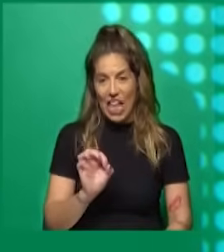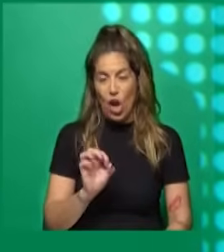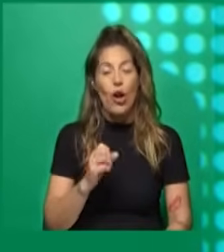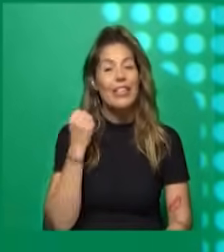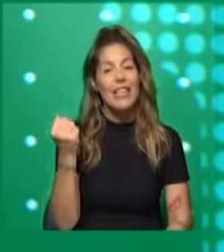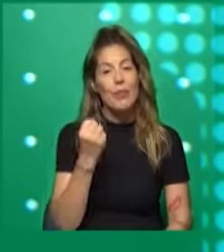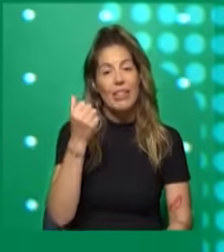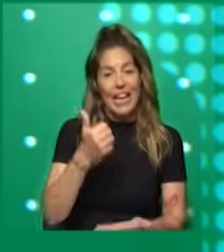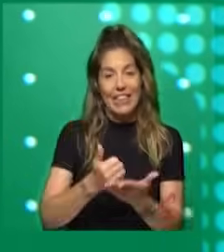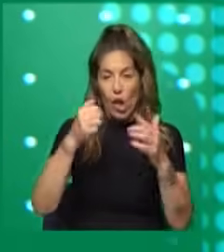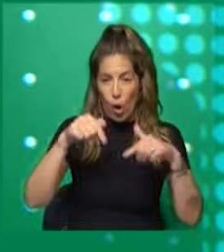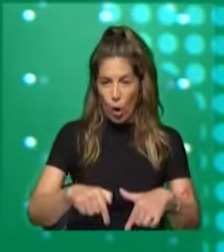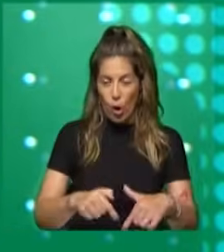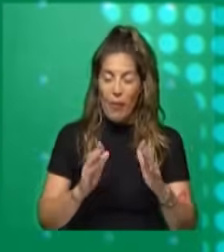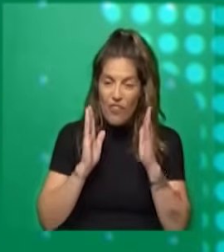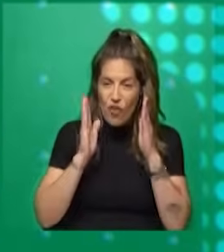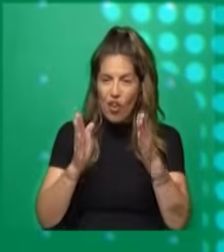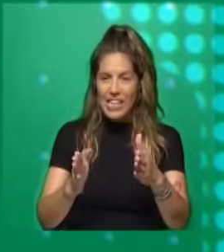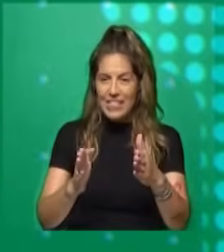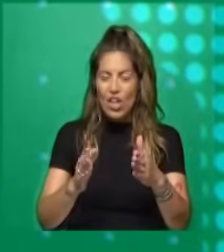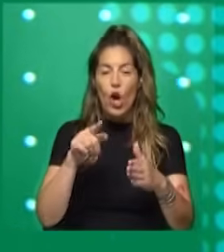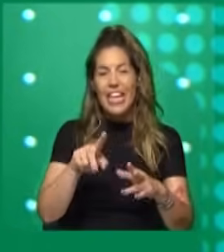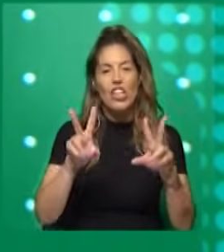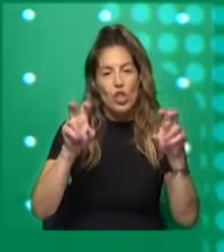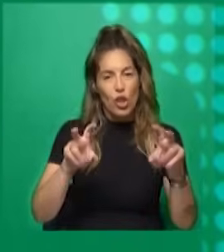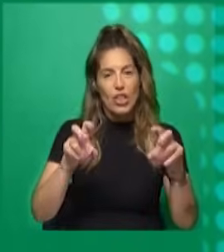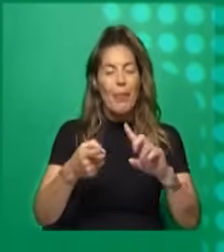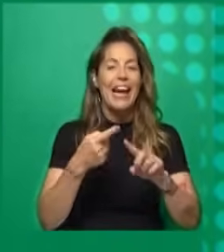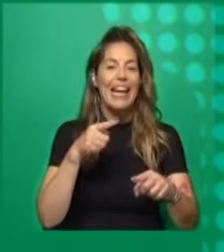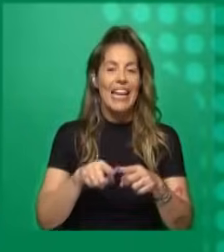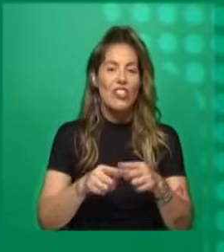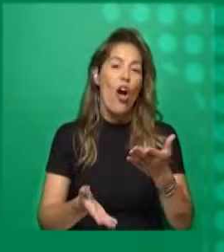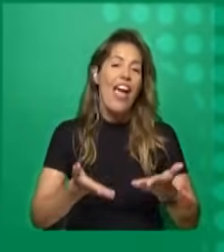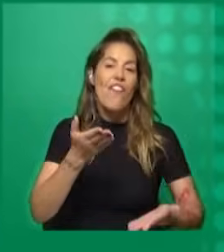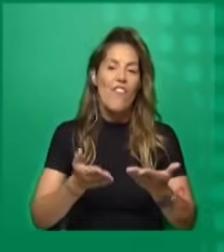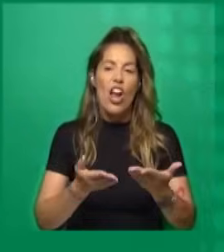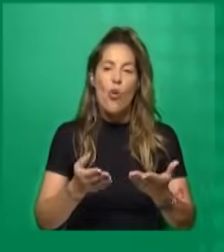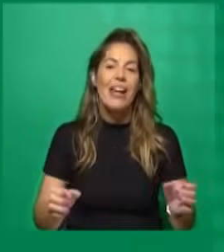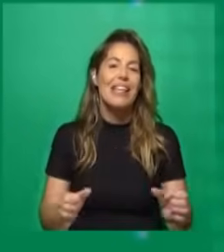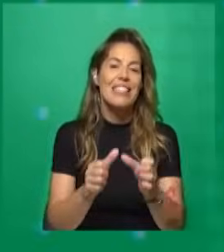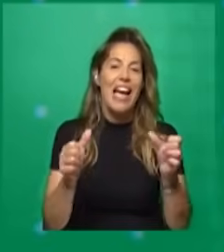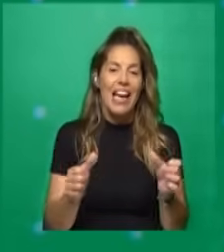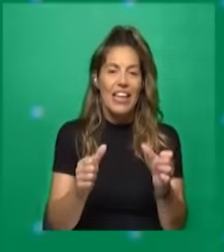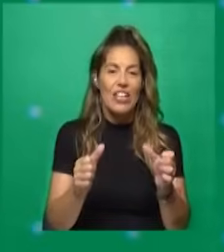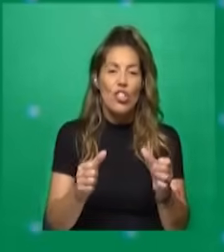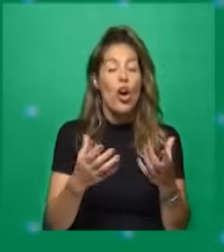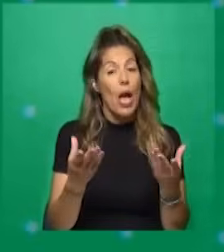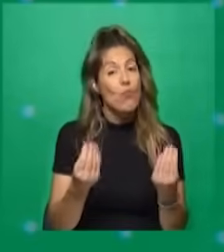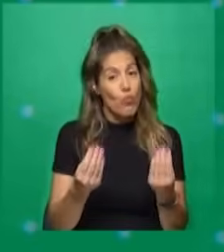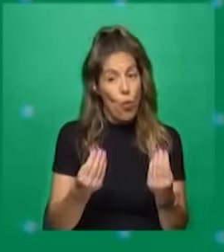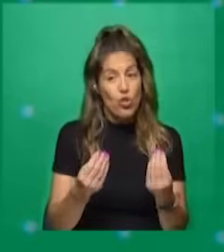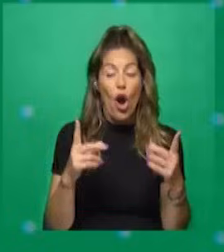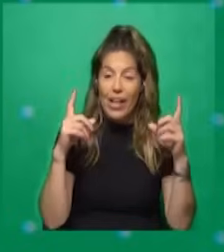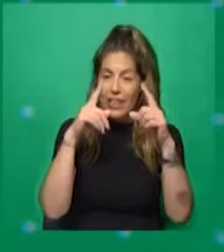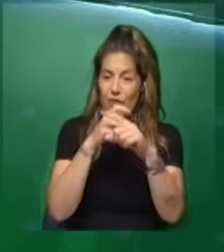estuviera hoy con nosotros para focalizarnos un poco en estos temas que tienen que ver con evaluar qué ha estado pasando, que ha sido mucho y